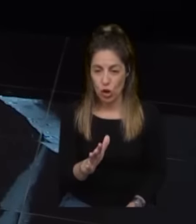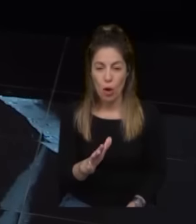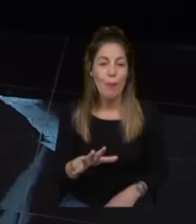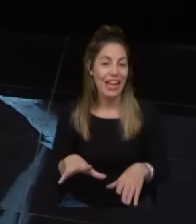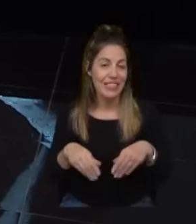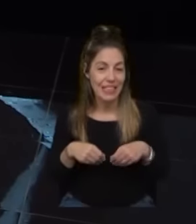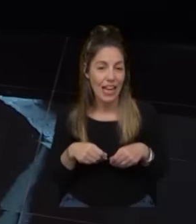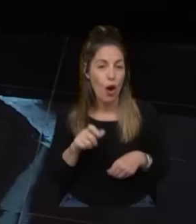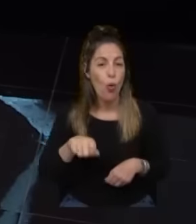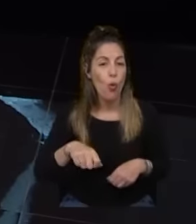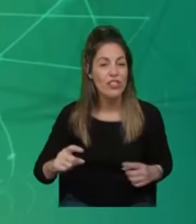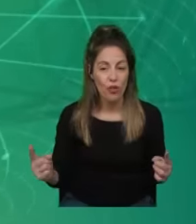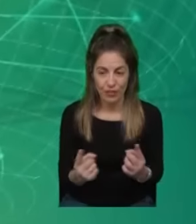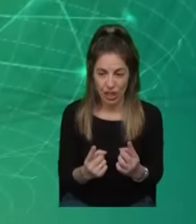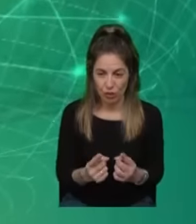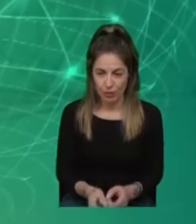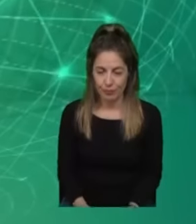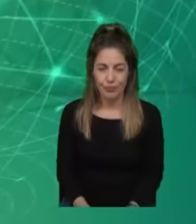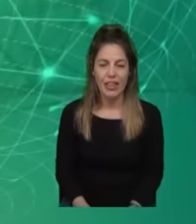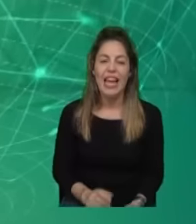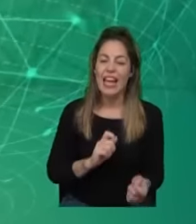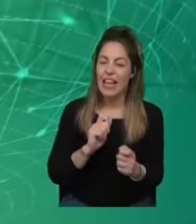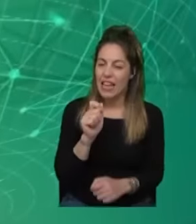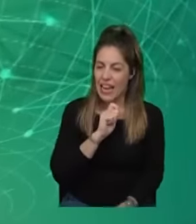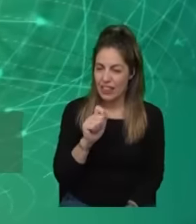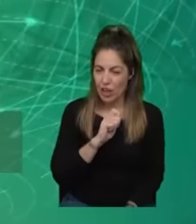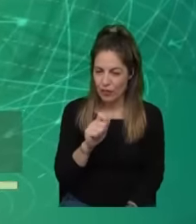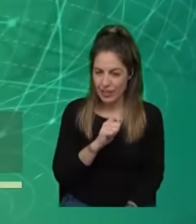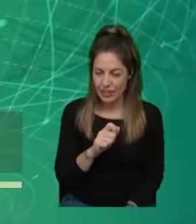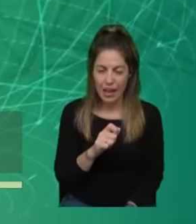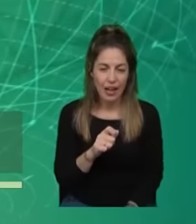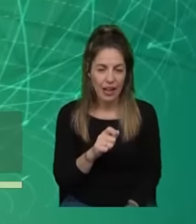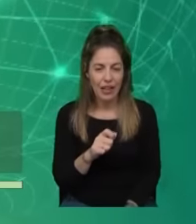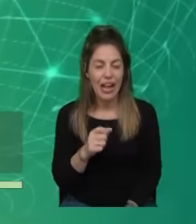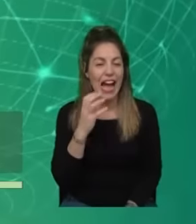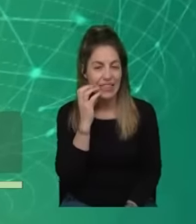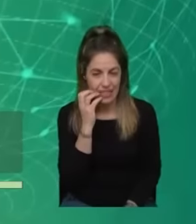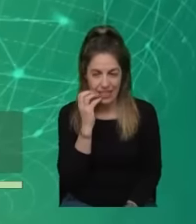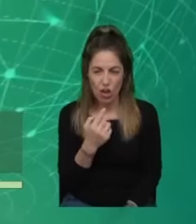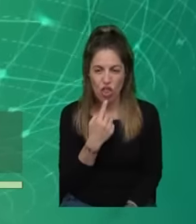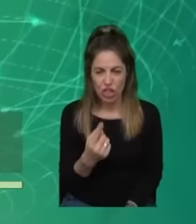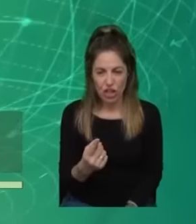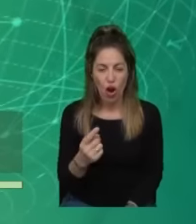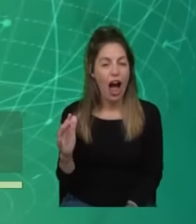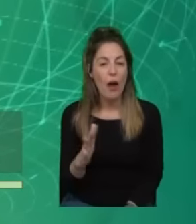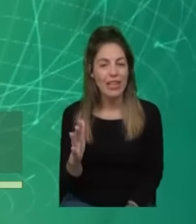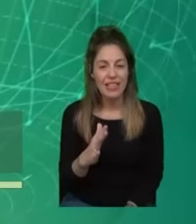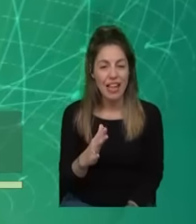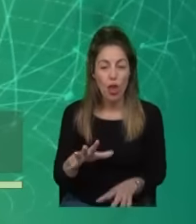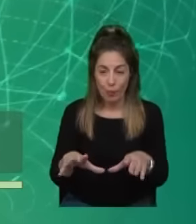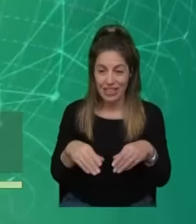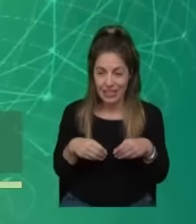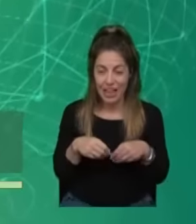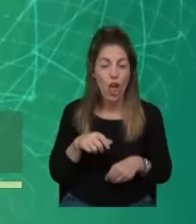aceptara un juicio abreviado. En la entrevista con el portal Crónicas del Este, Alejandro Astesiano dijo que fue amenazado para aceptar